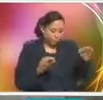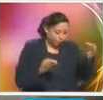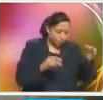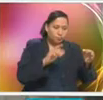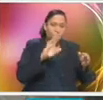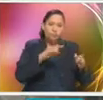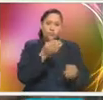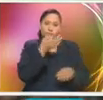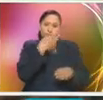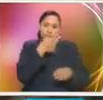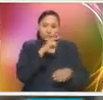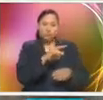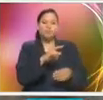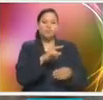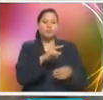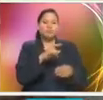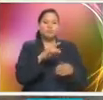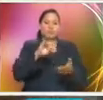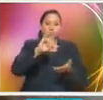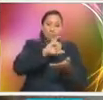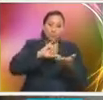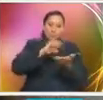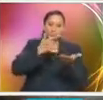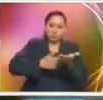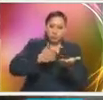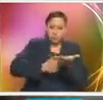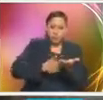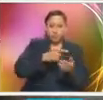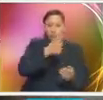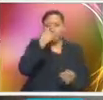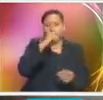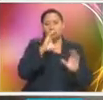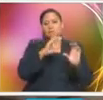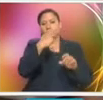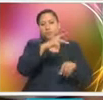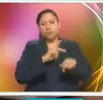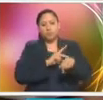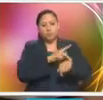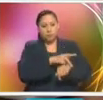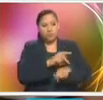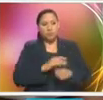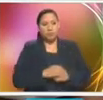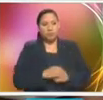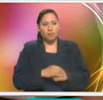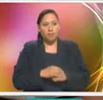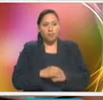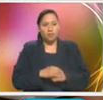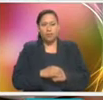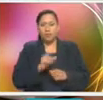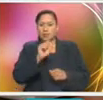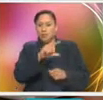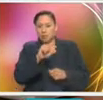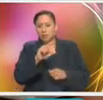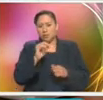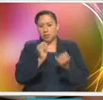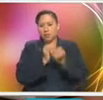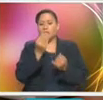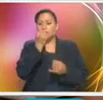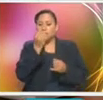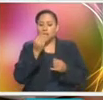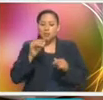recetar complementos con ácidos grasos y todo eso ya como para el cuidado de la piel, ¿no? En la misma alimentación